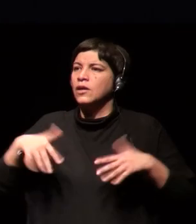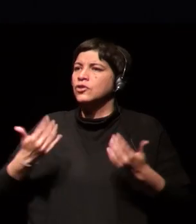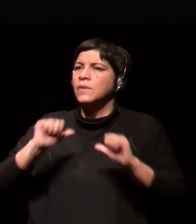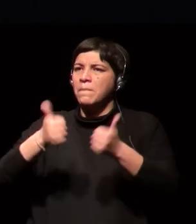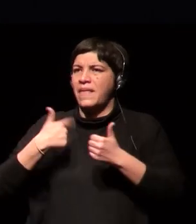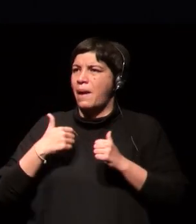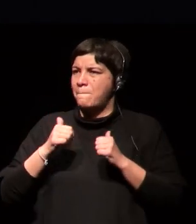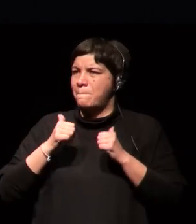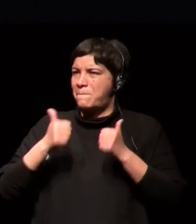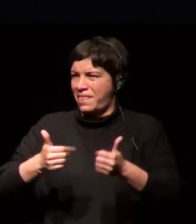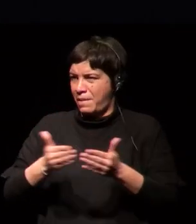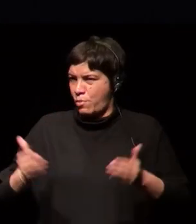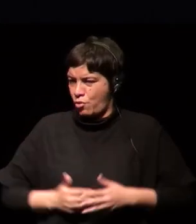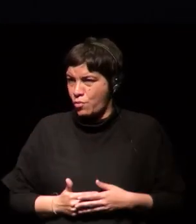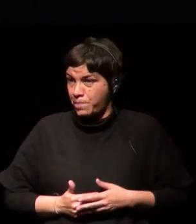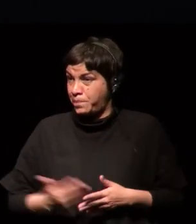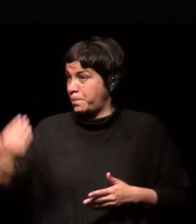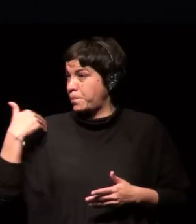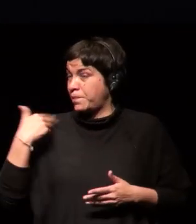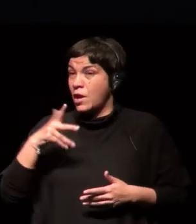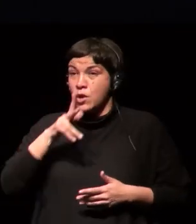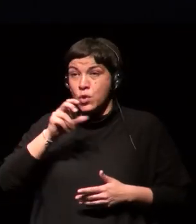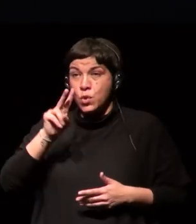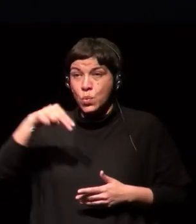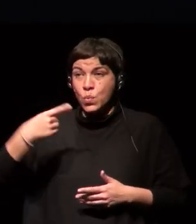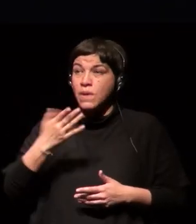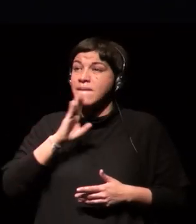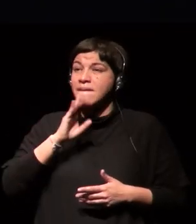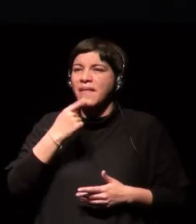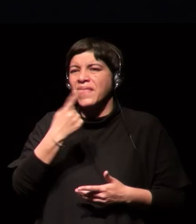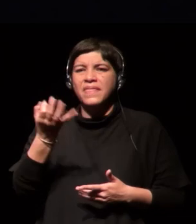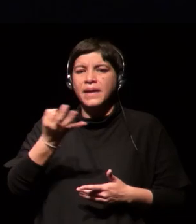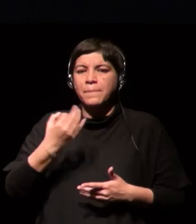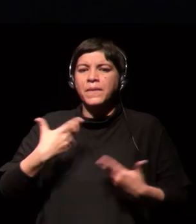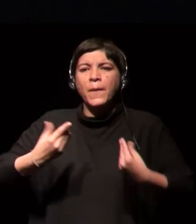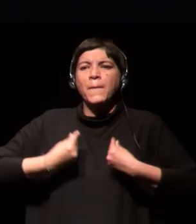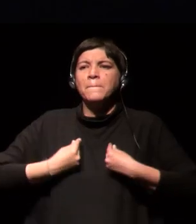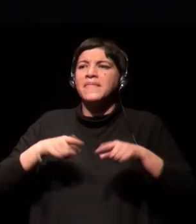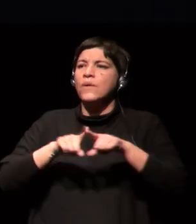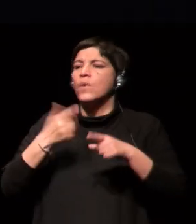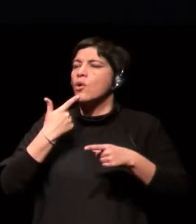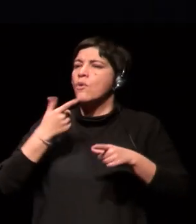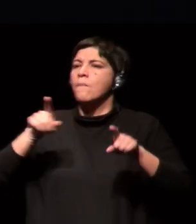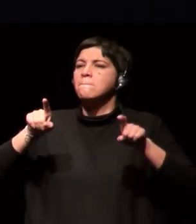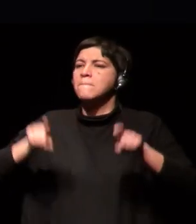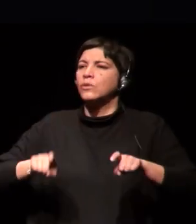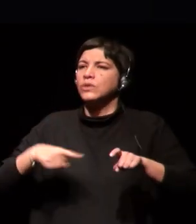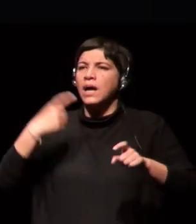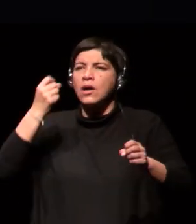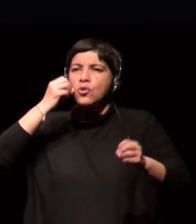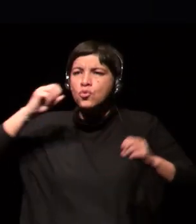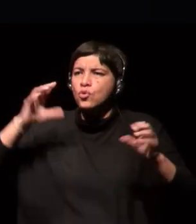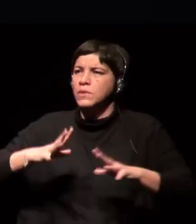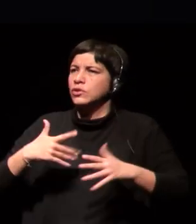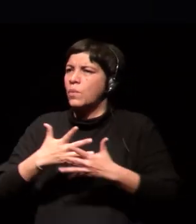dijo en su momento que la vida es una pausa luminosa entre dos grandes misterios que de por sí conforman